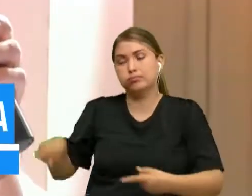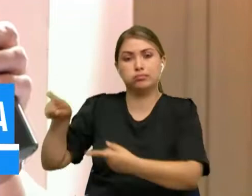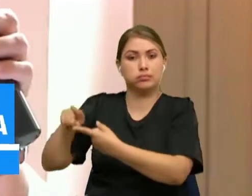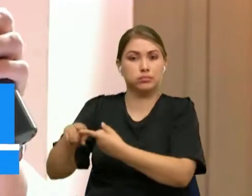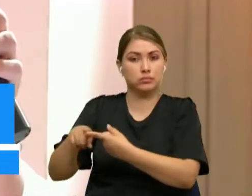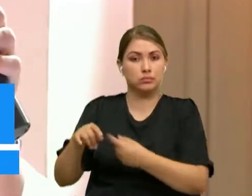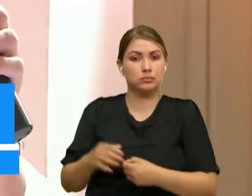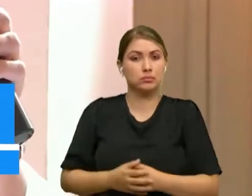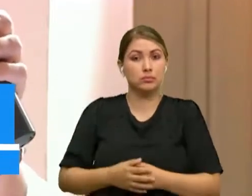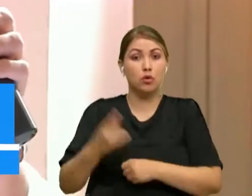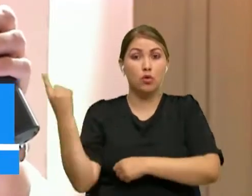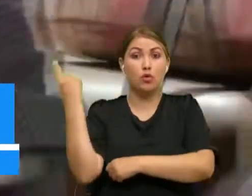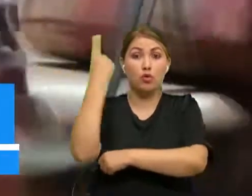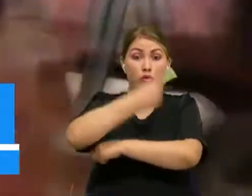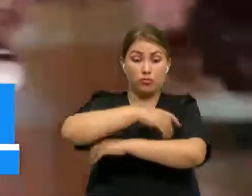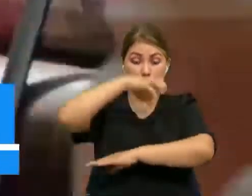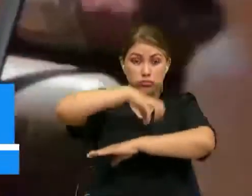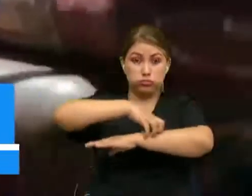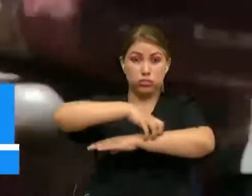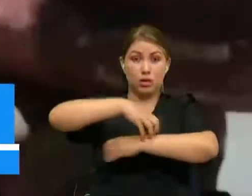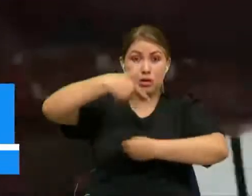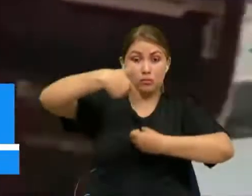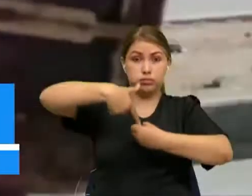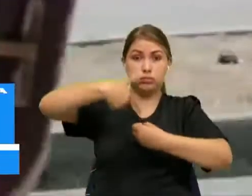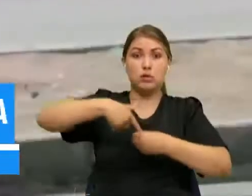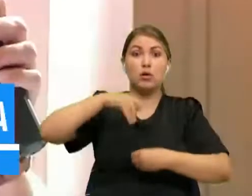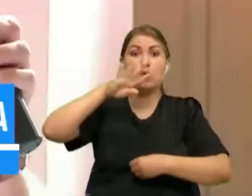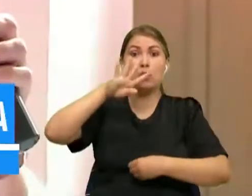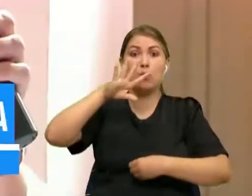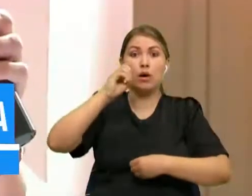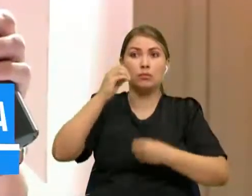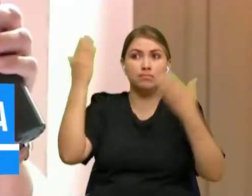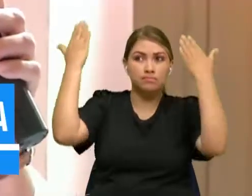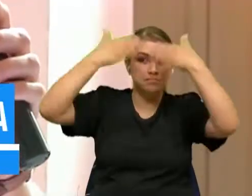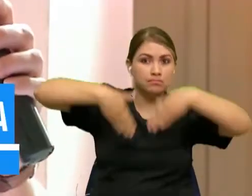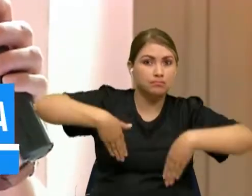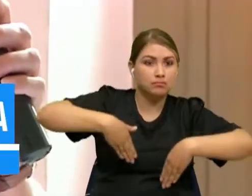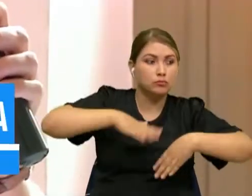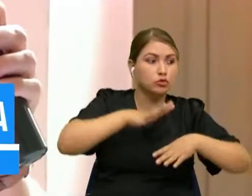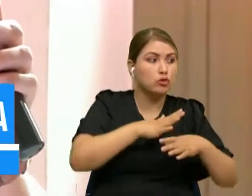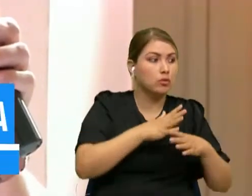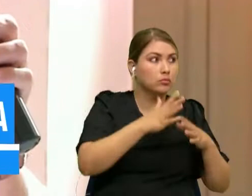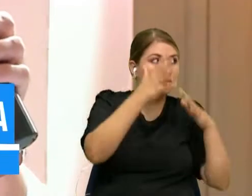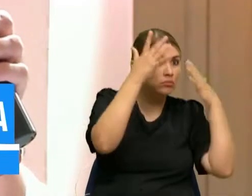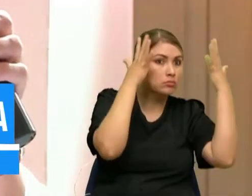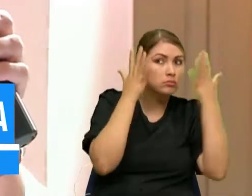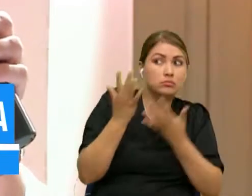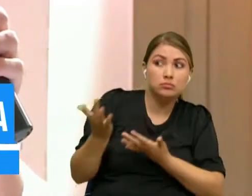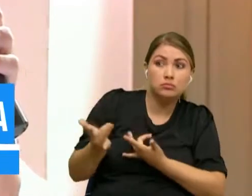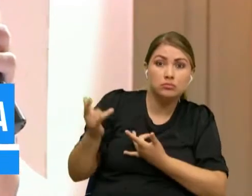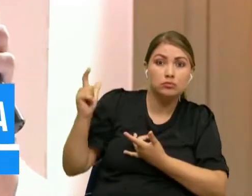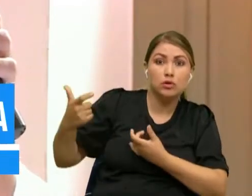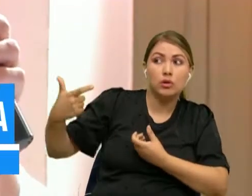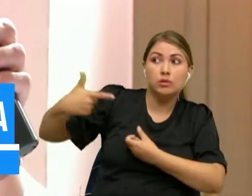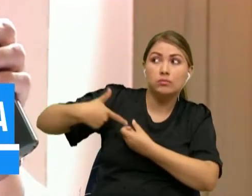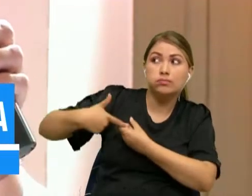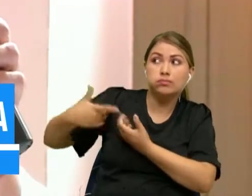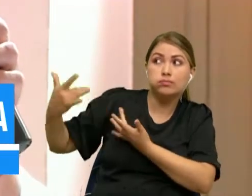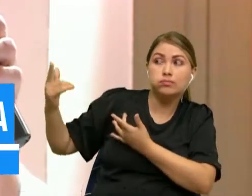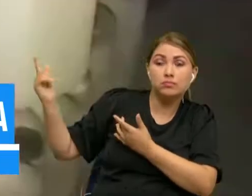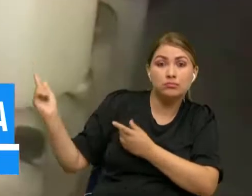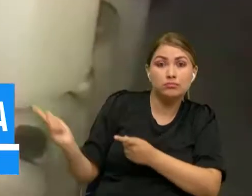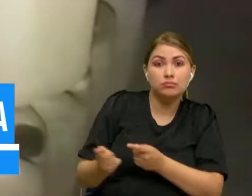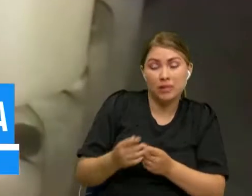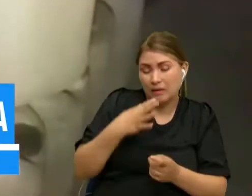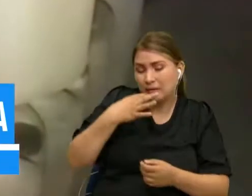estación habían más de 40 pimpineros escondidos en el monte esperando que llegara el combustible. Esa es la